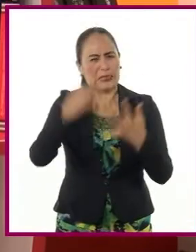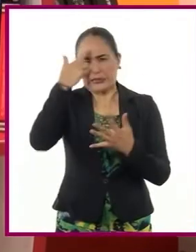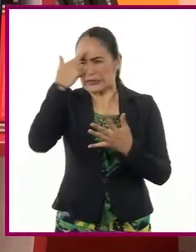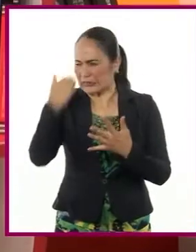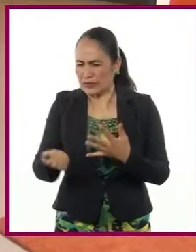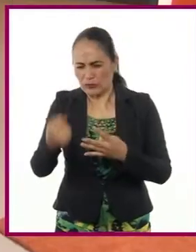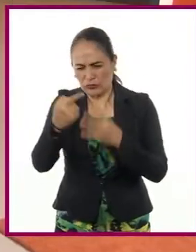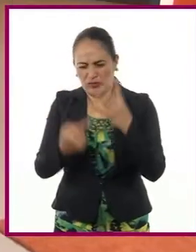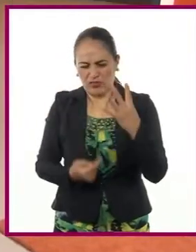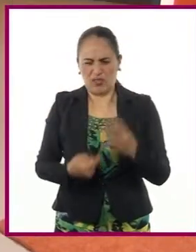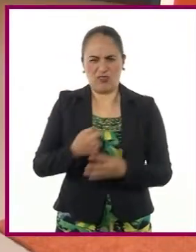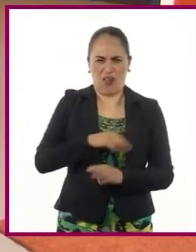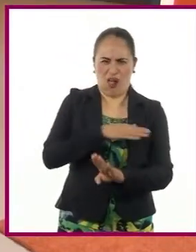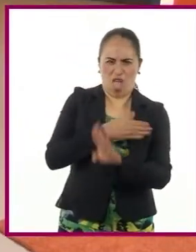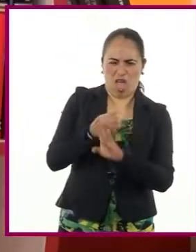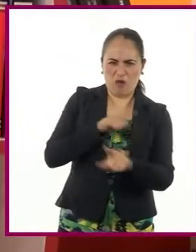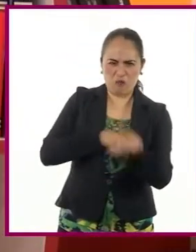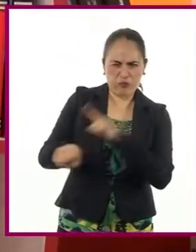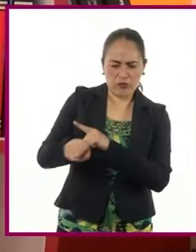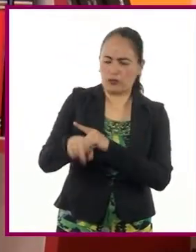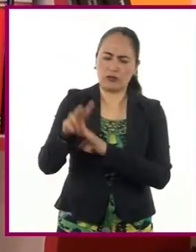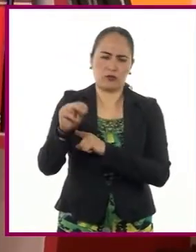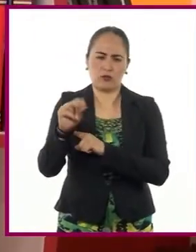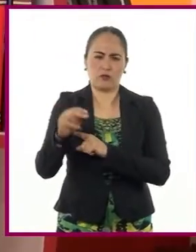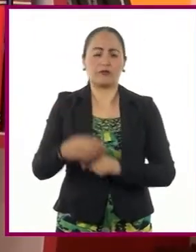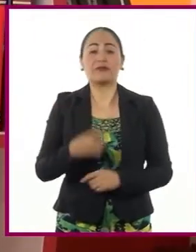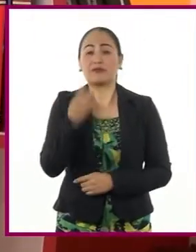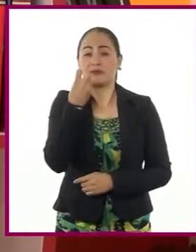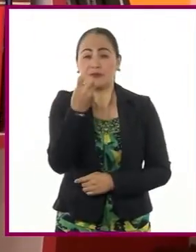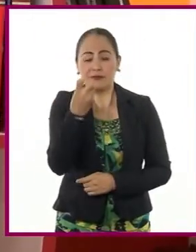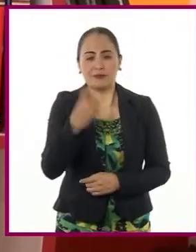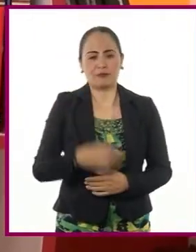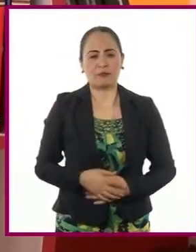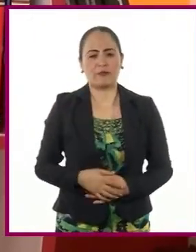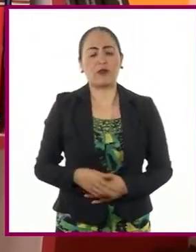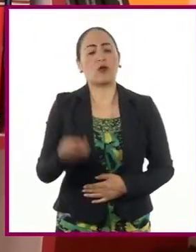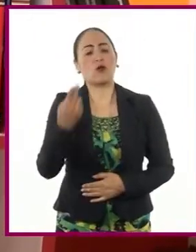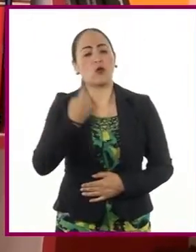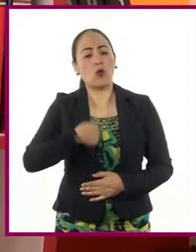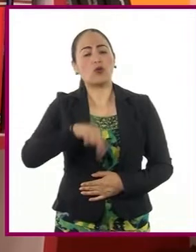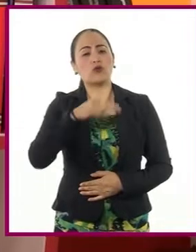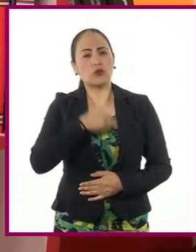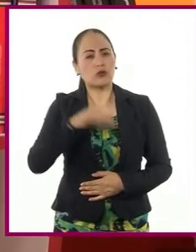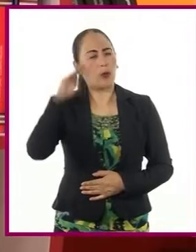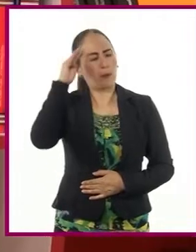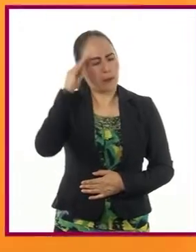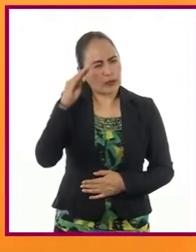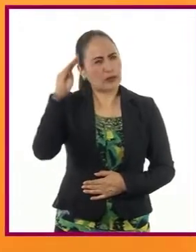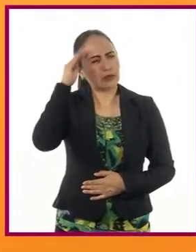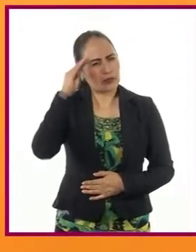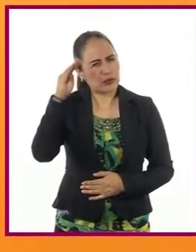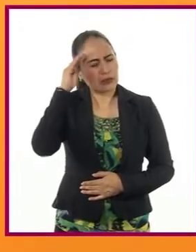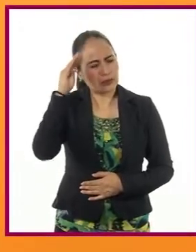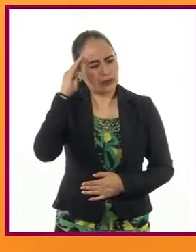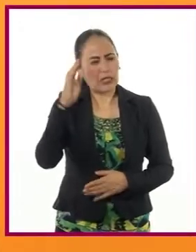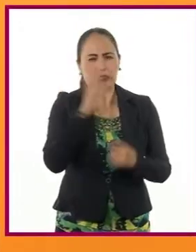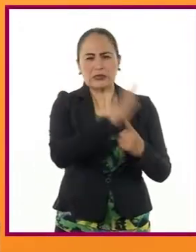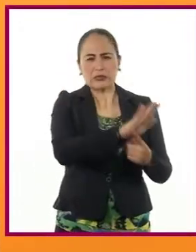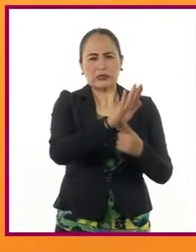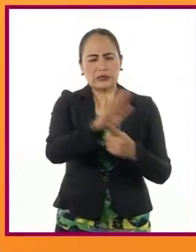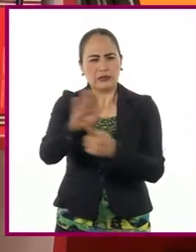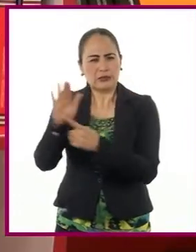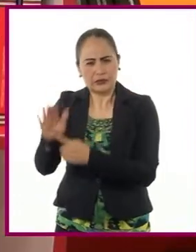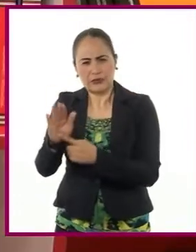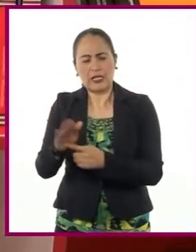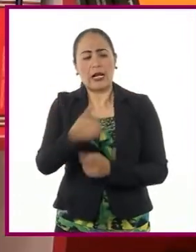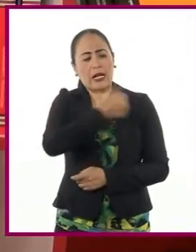la intolerancia? Ahí está la clave. Tenemos que generar una conciencia ciudadana en la que desarrollemos